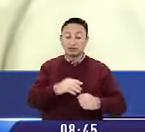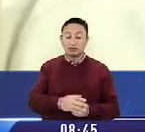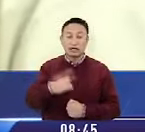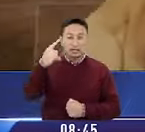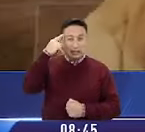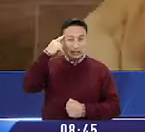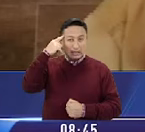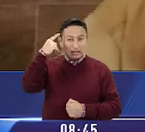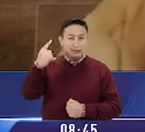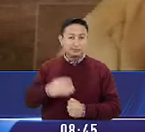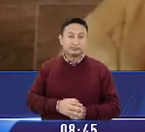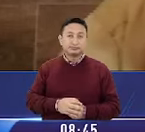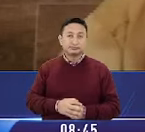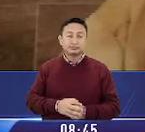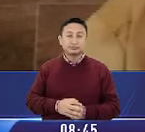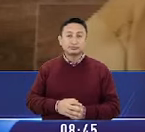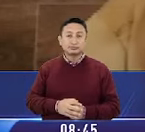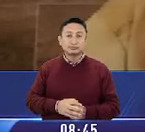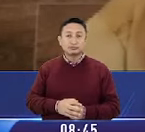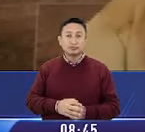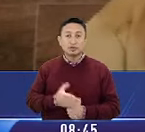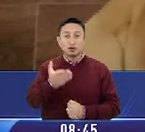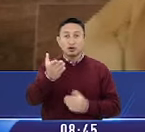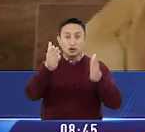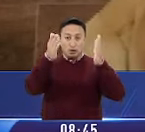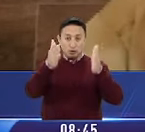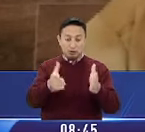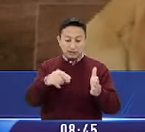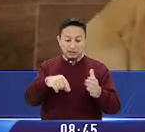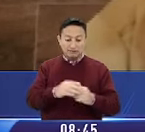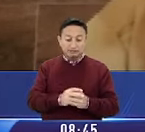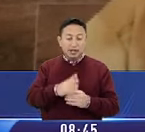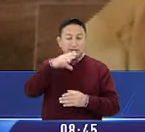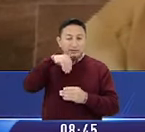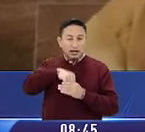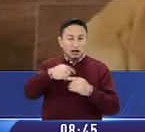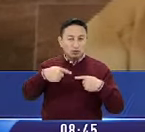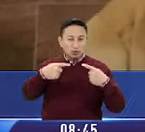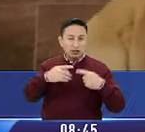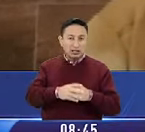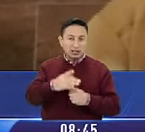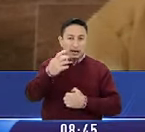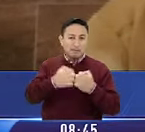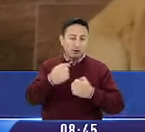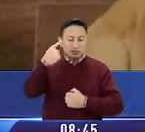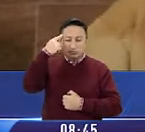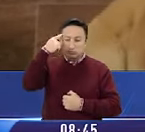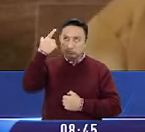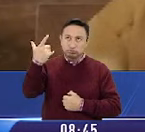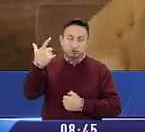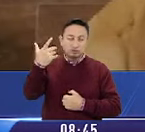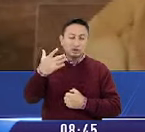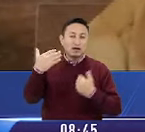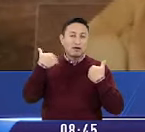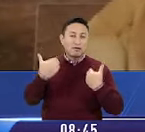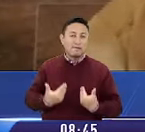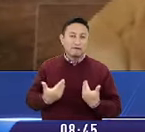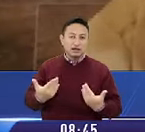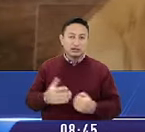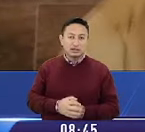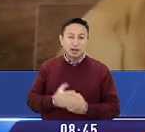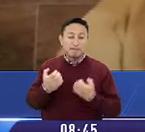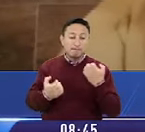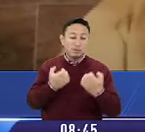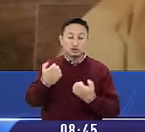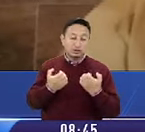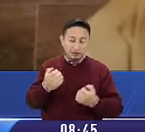mentales. Tú como individuo ya tienes normalmente dentro de tu día a día una carga mental, una carga física, una carga emocional.